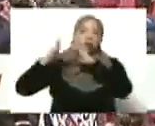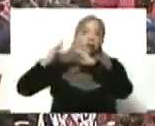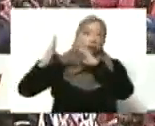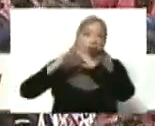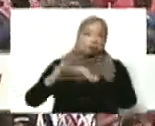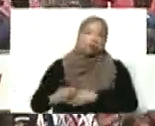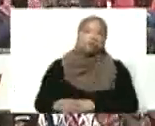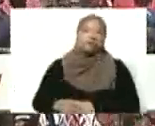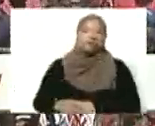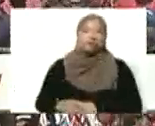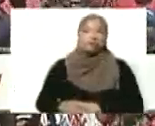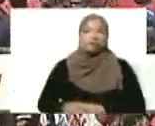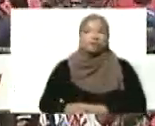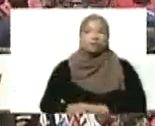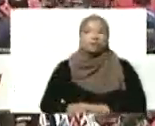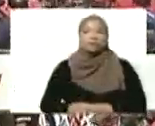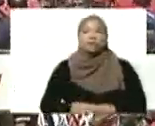nosotros aquí.